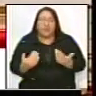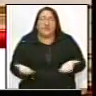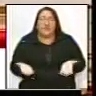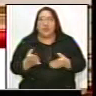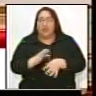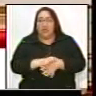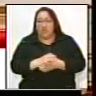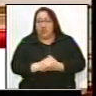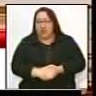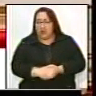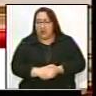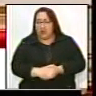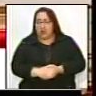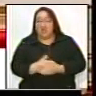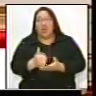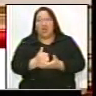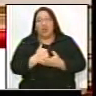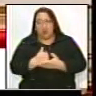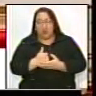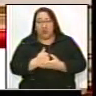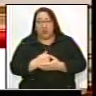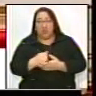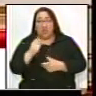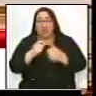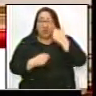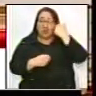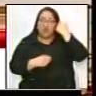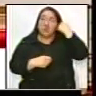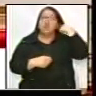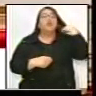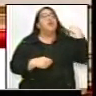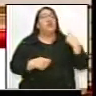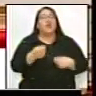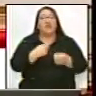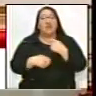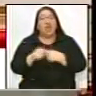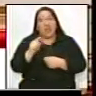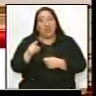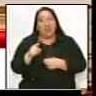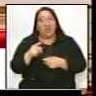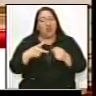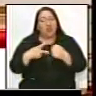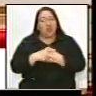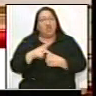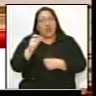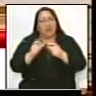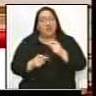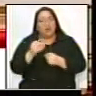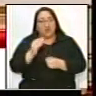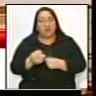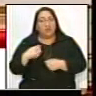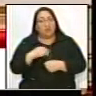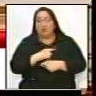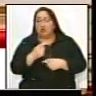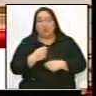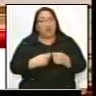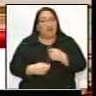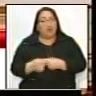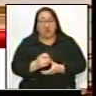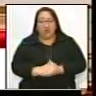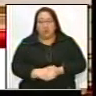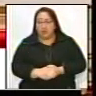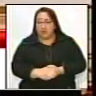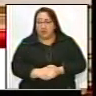Doctora, ayúdenos, los traficantes que están allá, ayúdenos a cortar a esos traficantes. Nosotros no somos